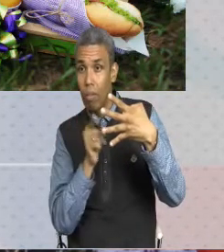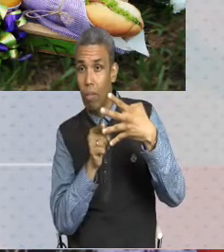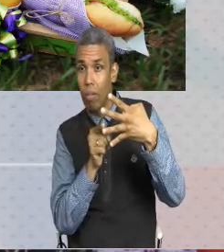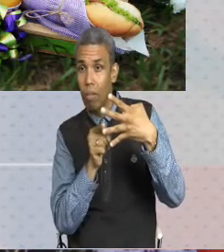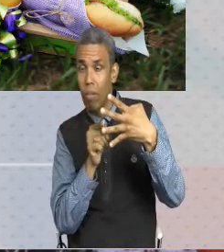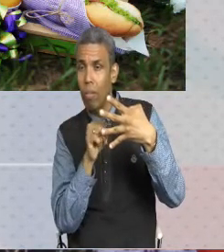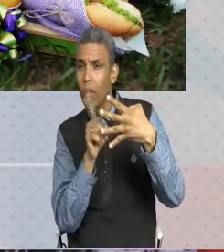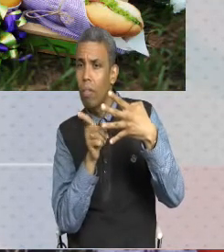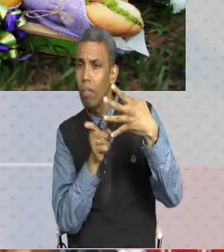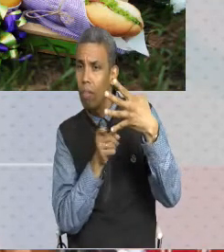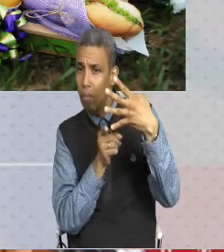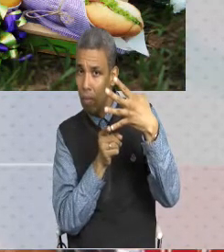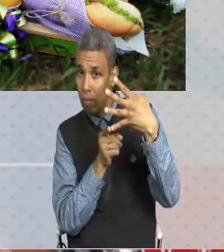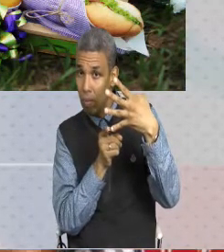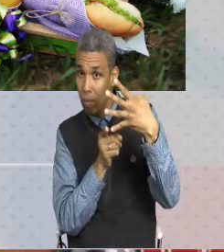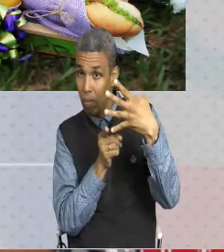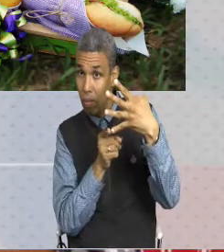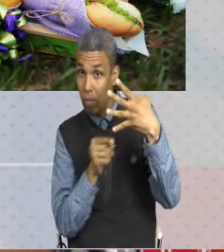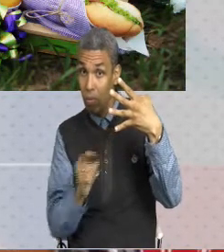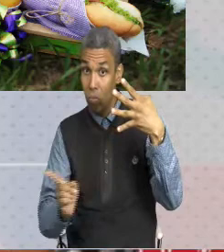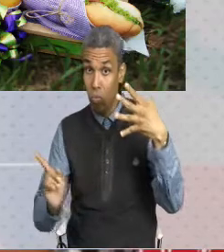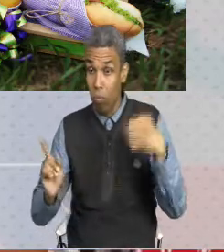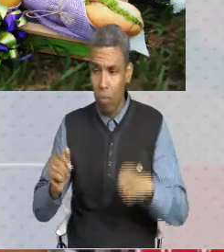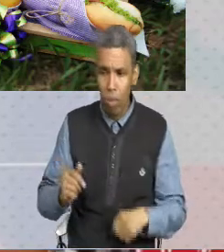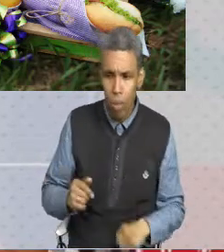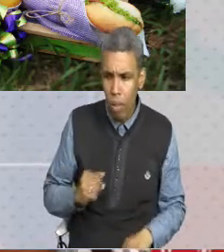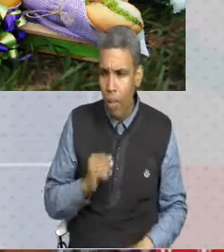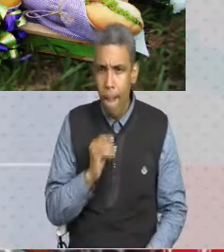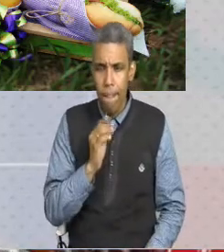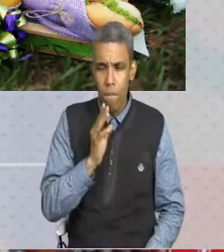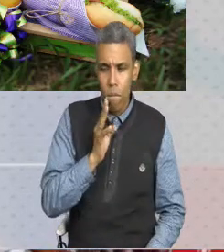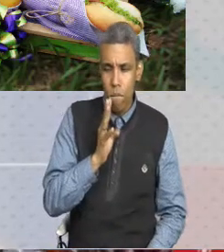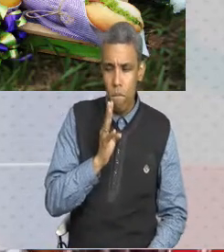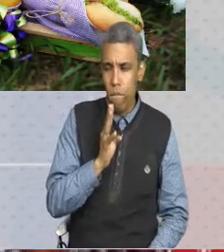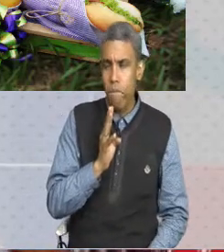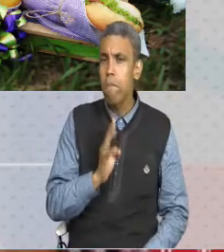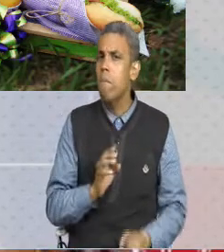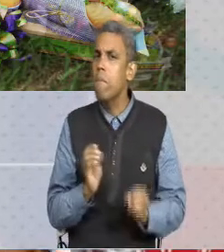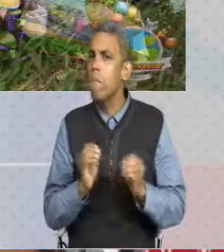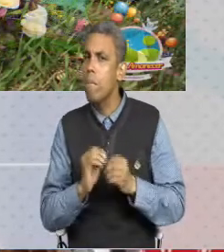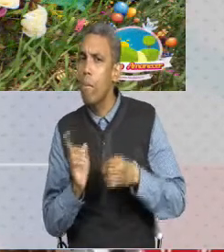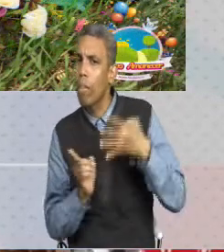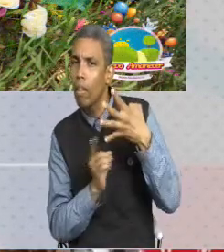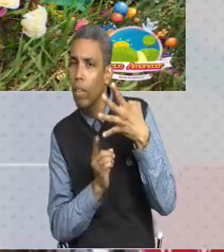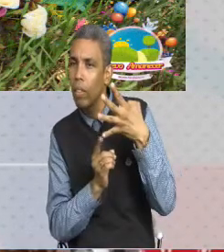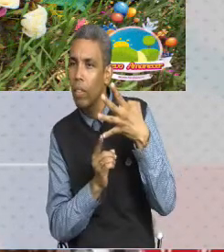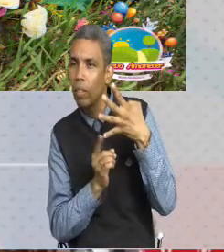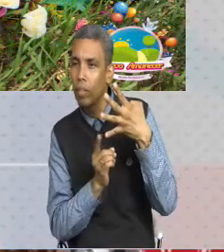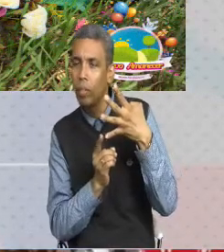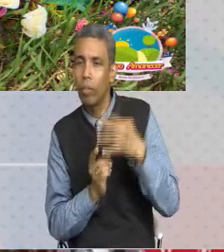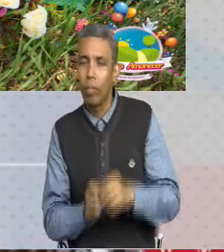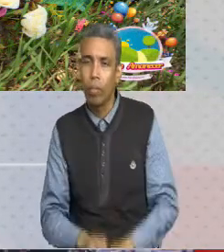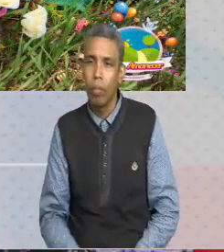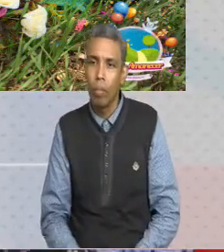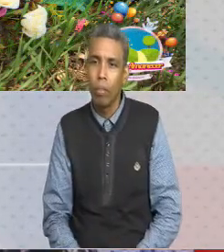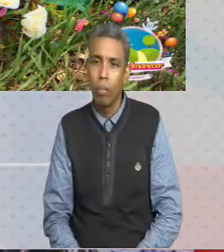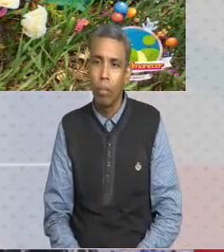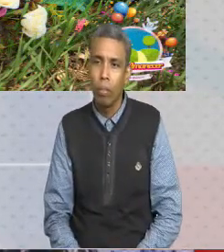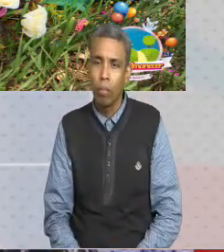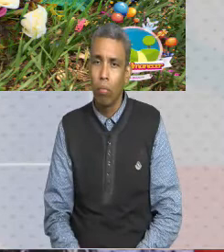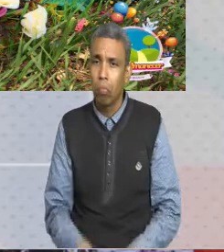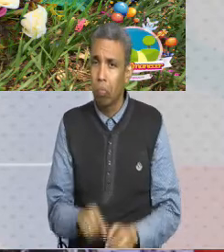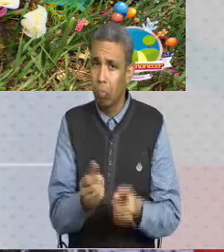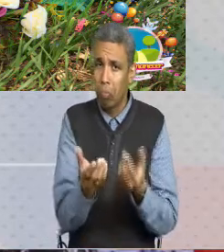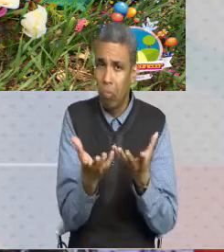También tenemos la merienda, yo la veo ahí, me está haciendo ojitos. ¿La merienda qué trae? La merienda tú puedes escoger lo que